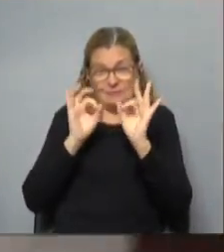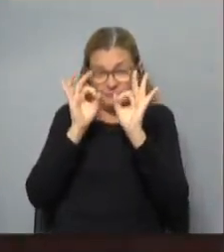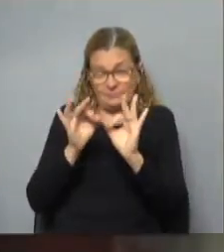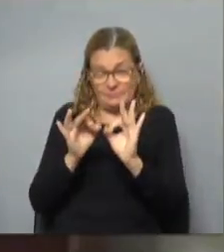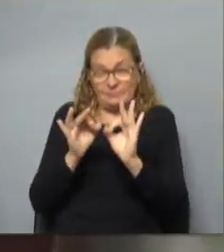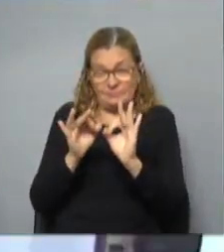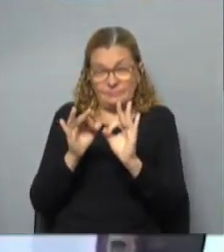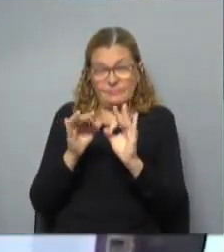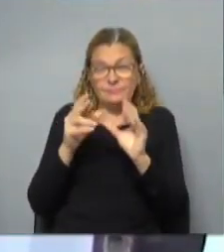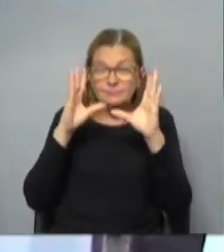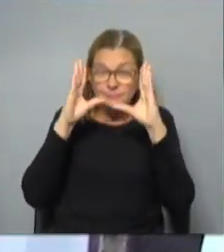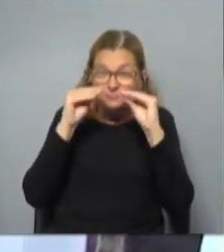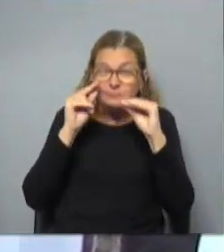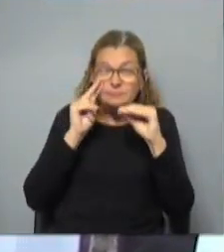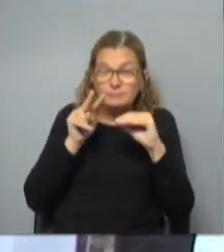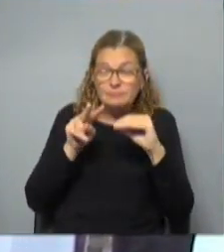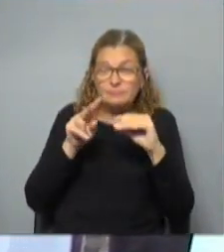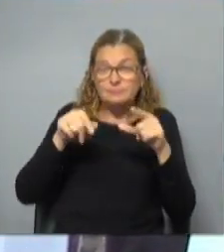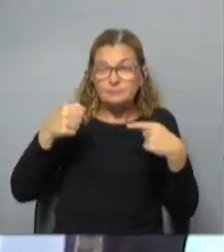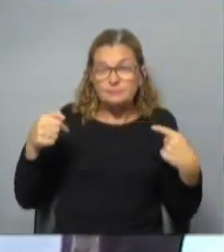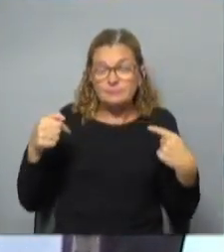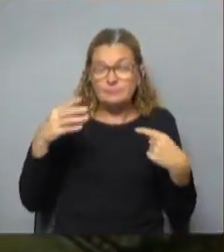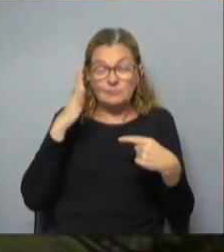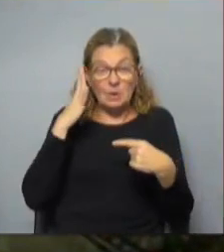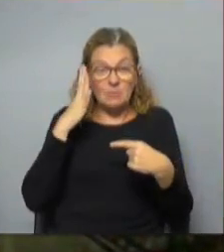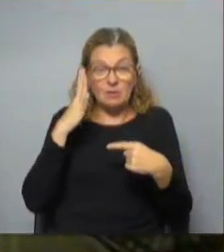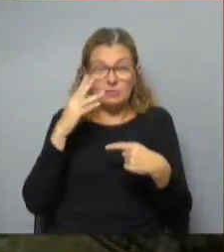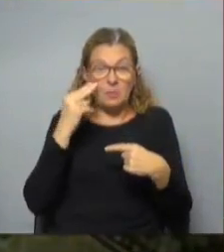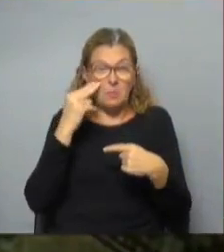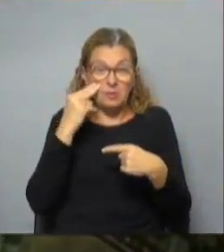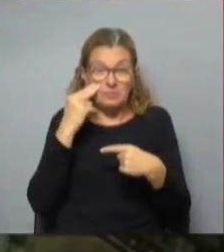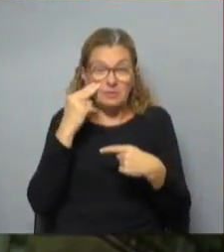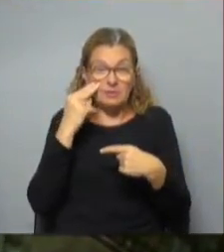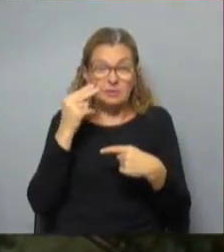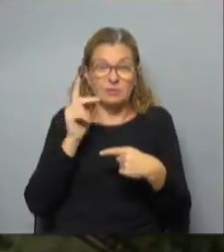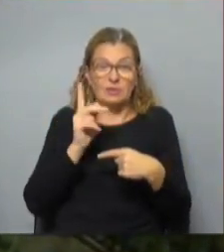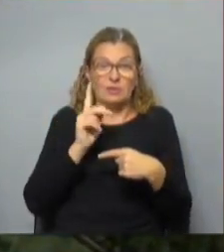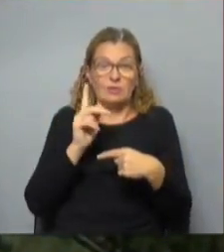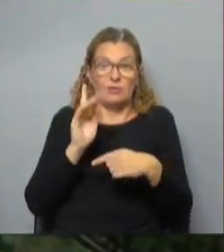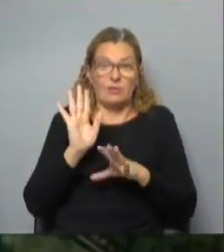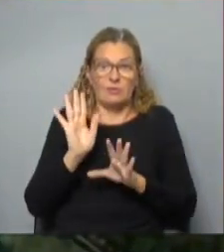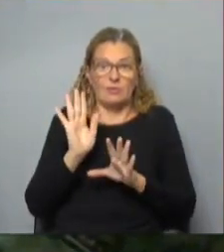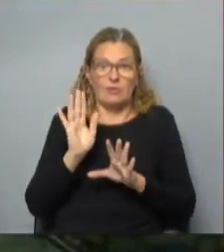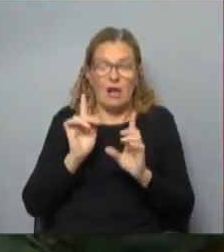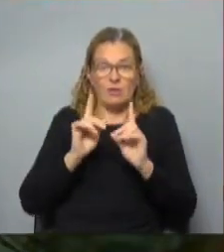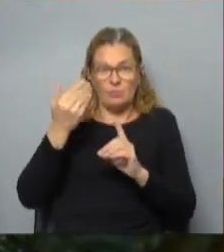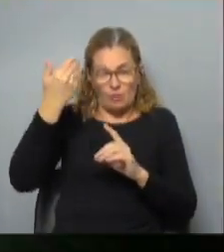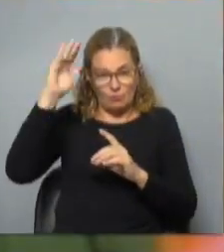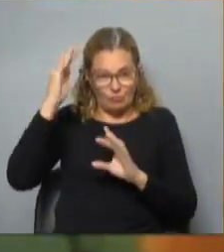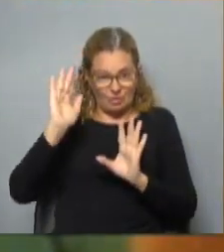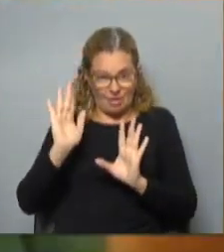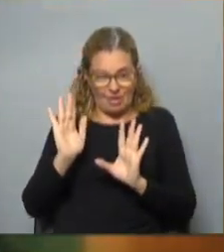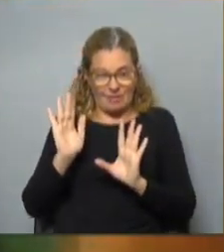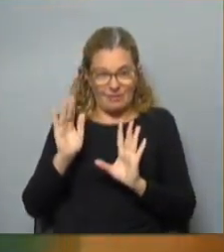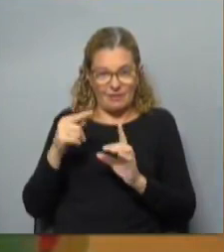este que no iba a ver y que de repente había otras otros peligros aquellos y demás no sería en ningún caso una autoridad legítima